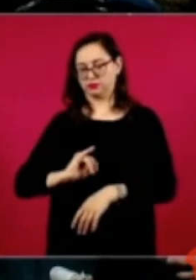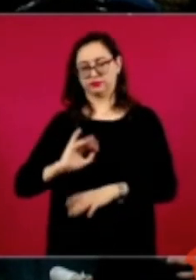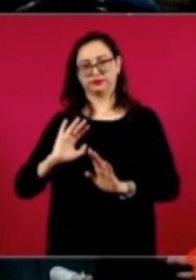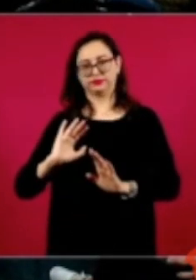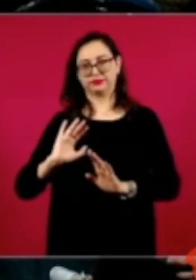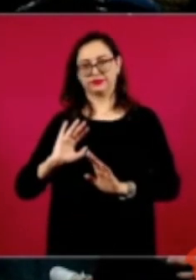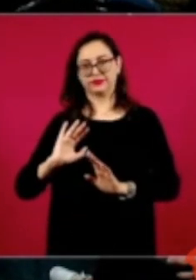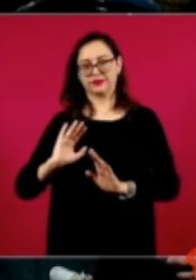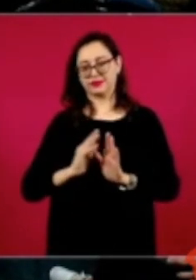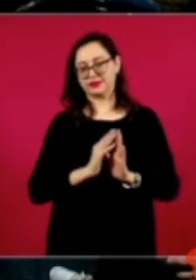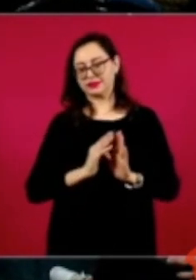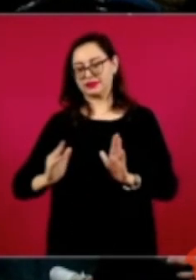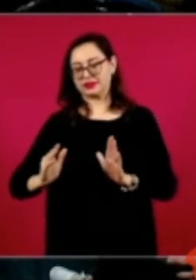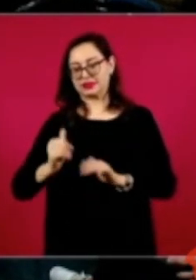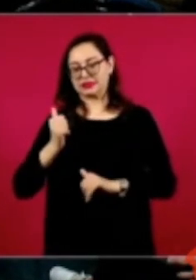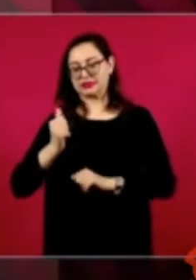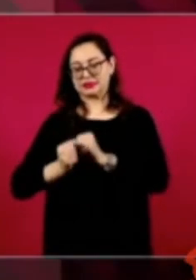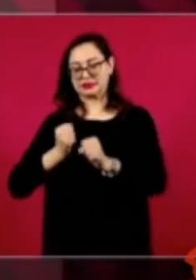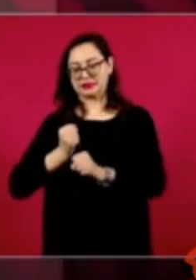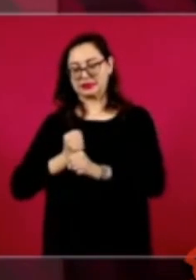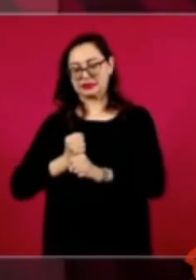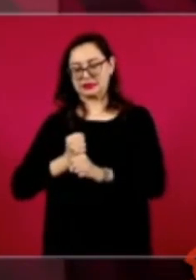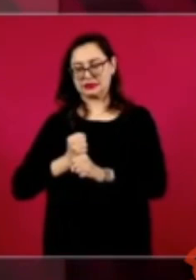Entonces empiezan las especulaciones